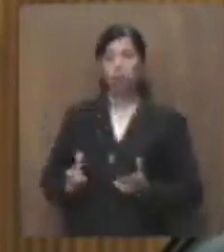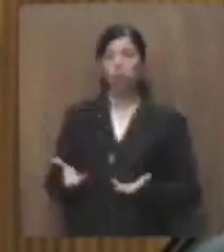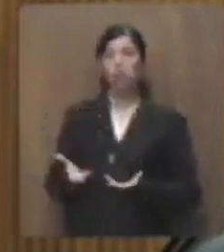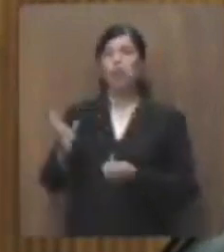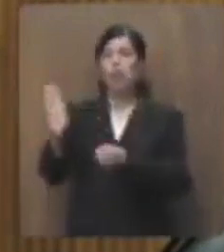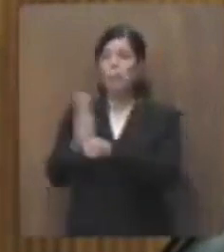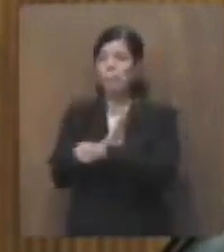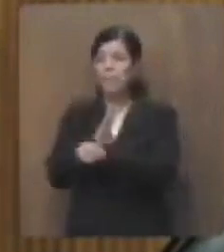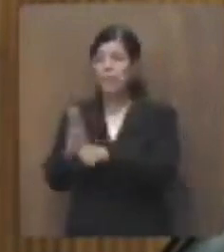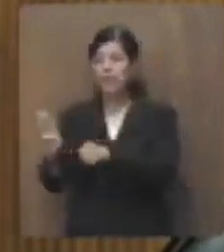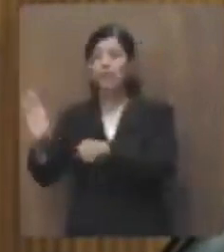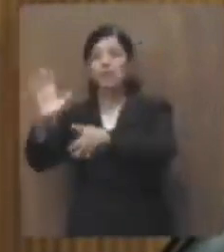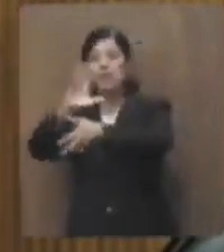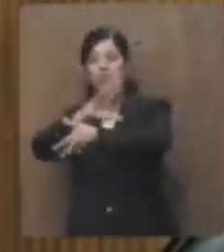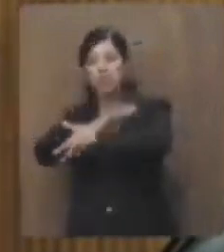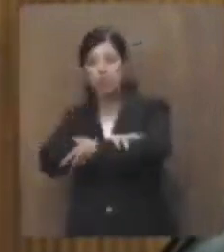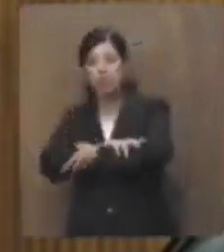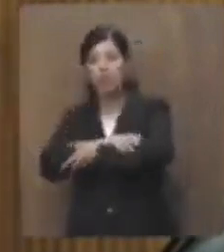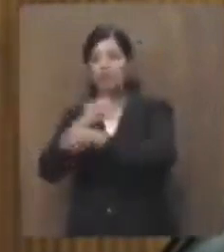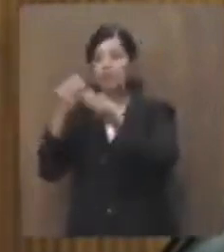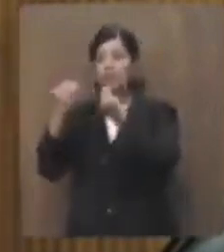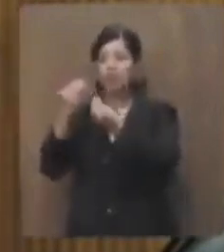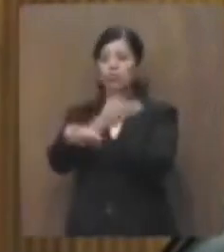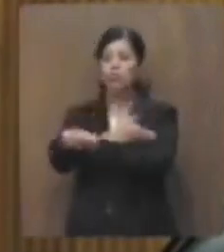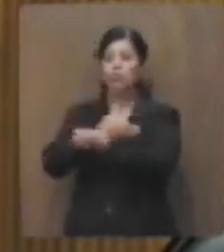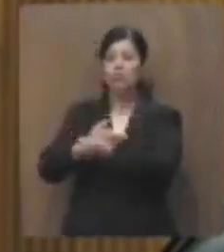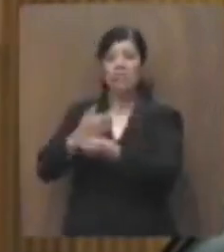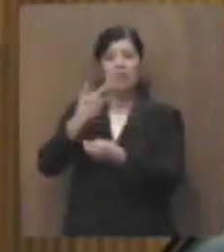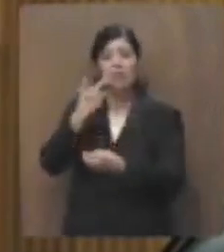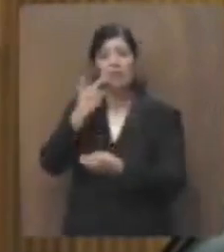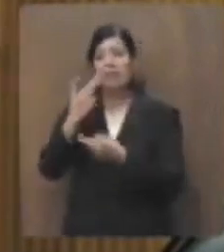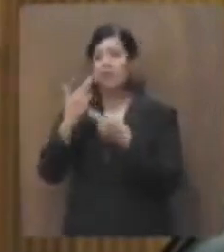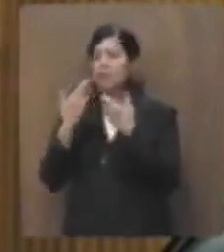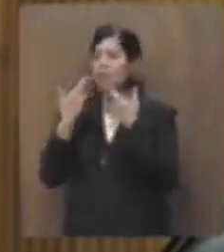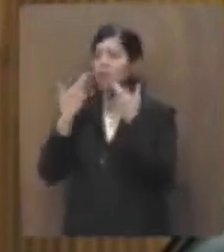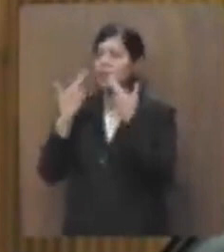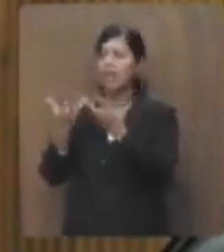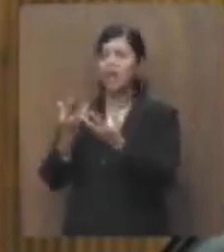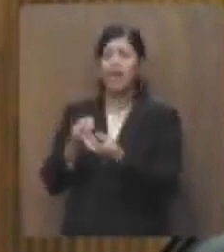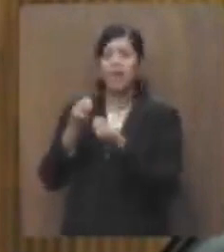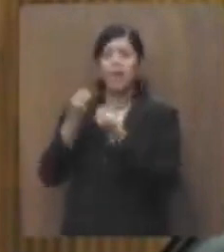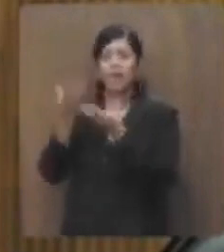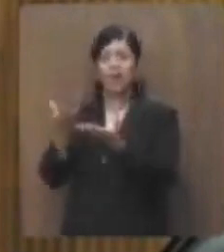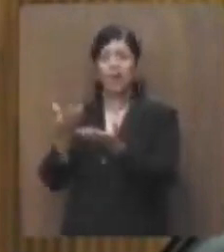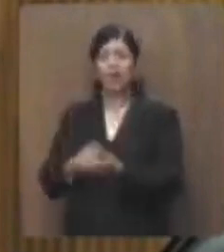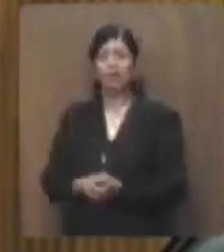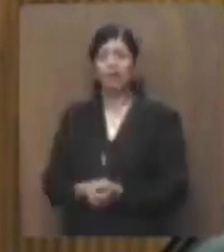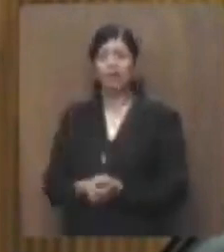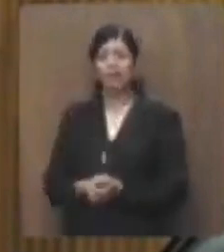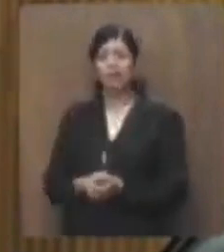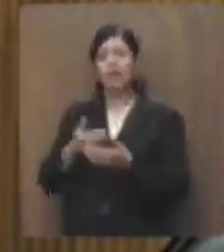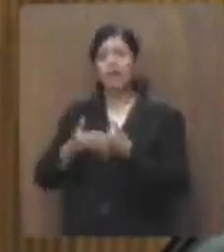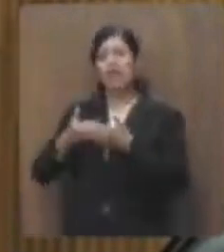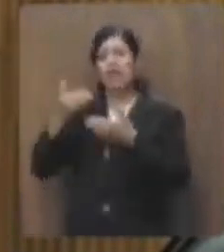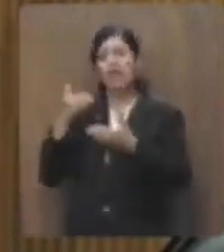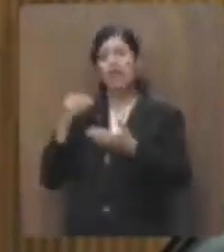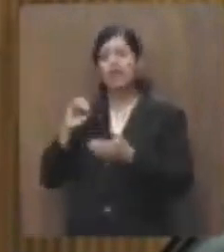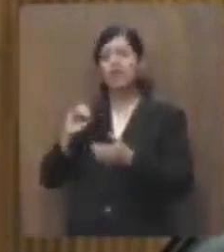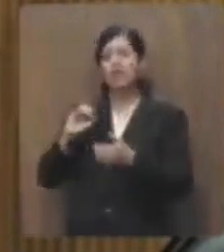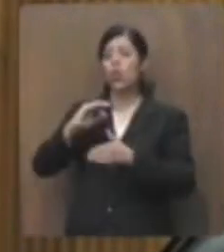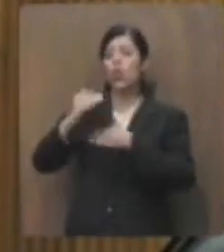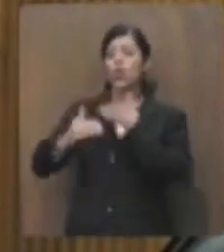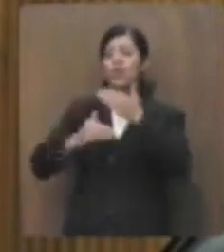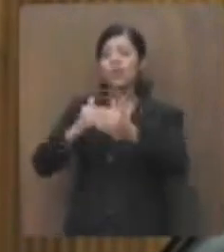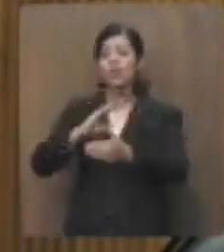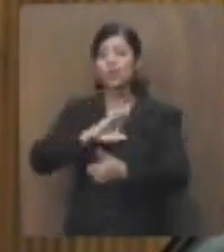a muchas familias es quizás el mejor regalo que podemos dar antes o después de nuestra muerte